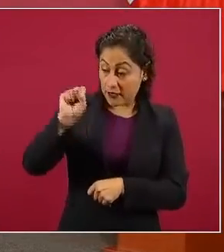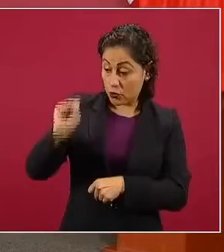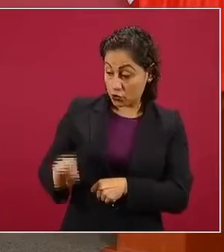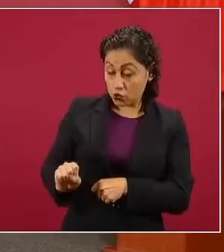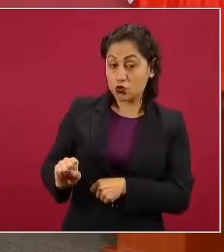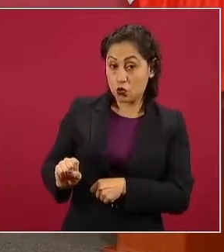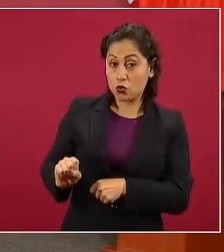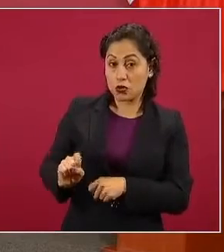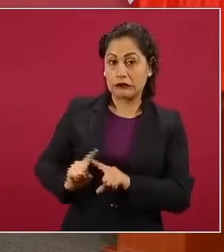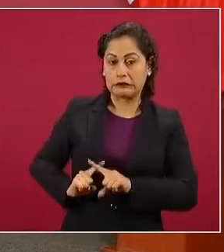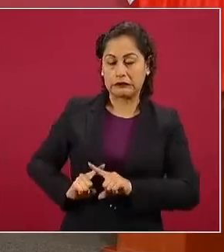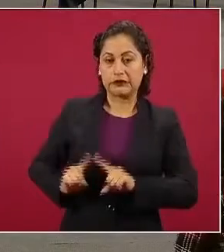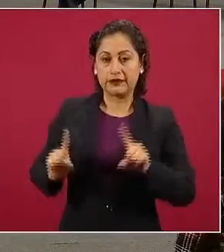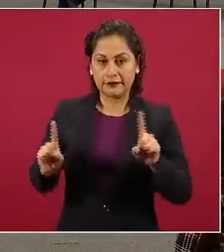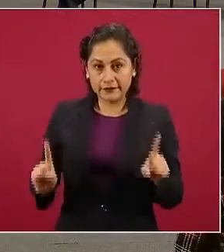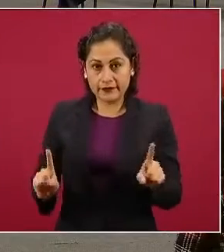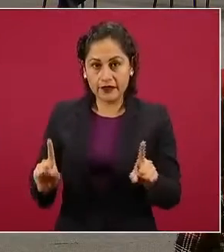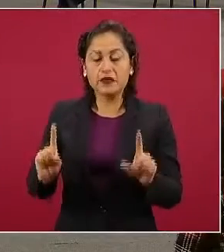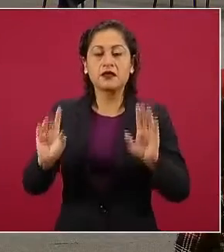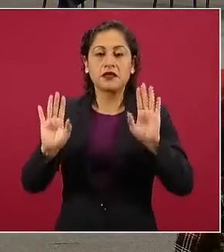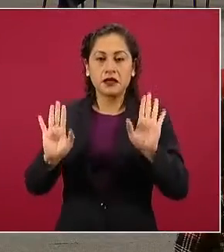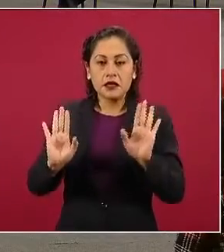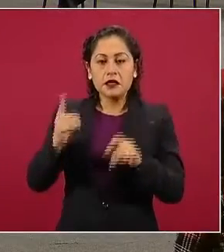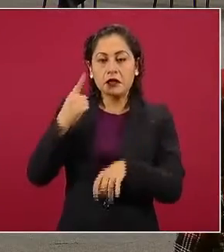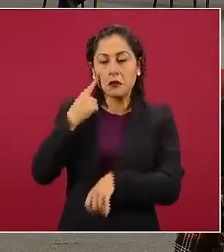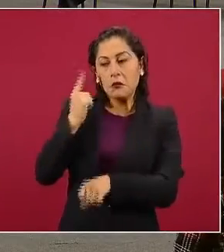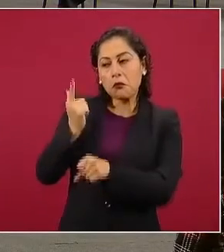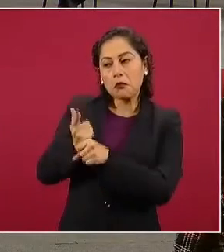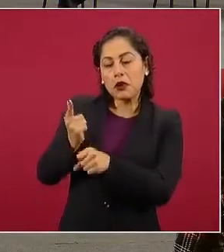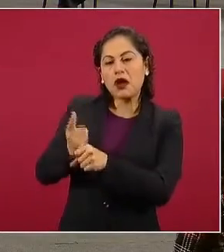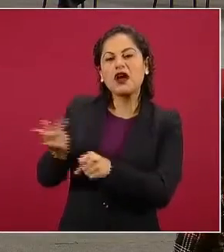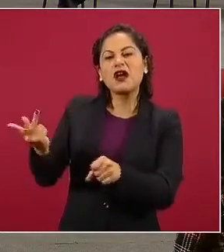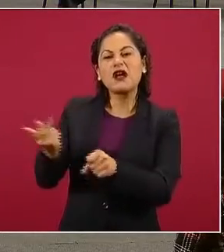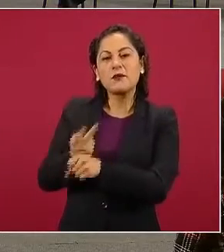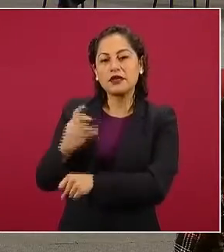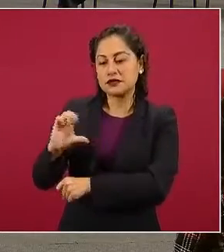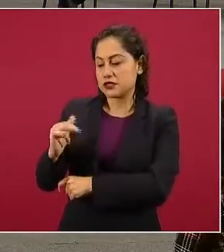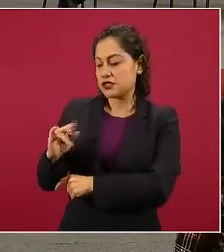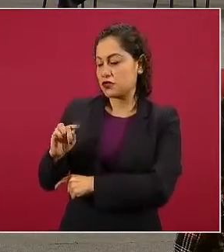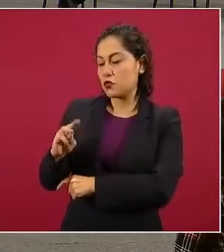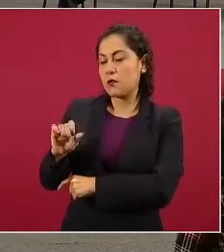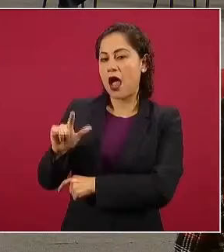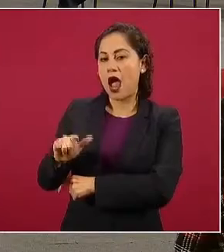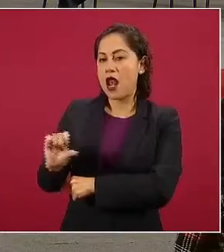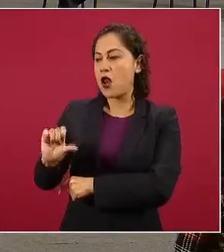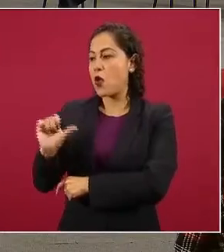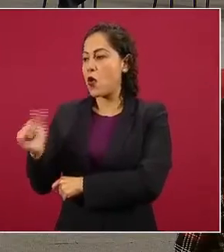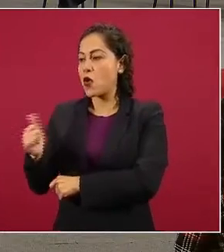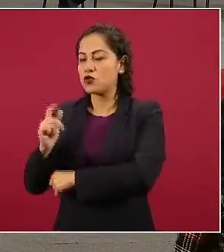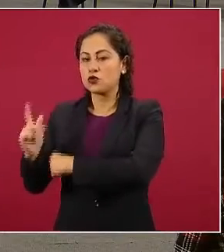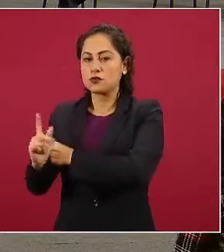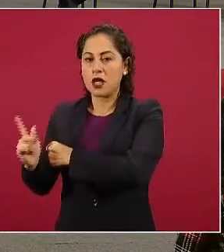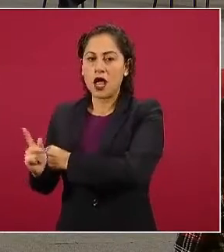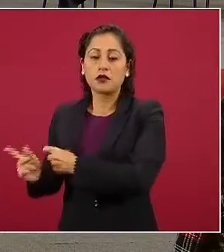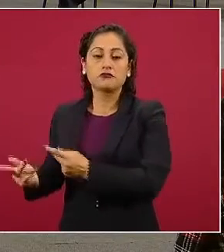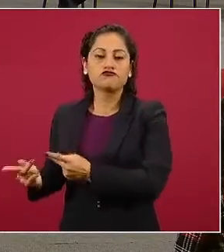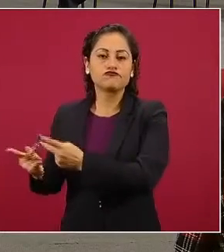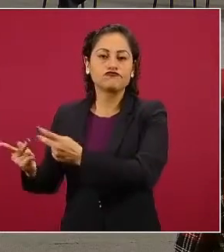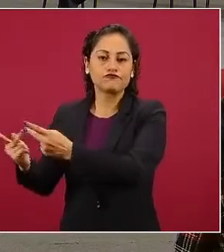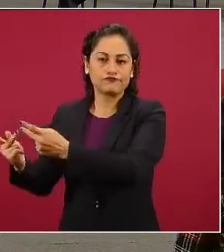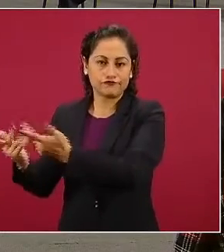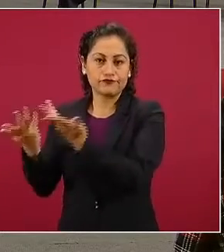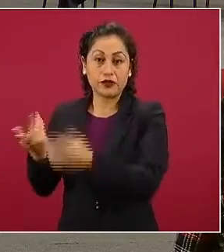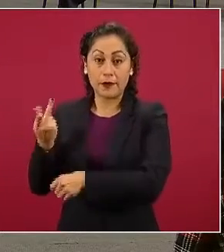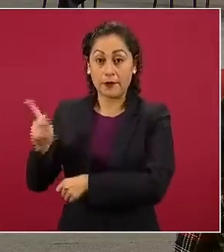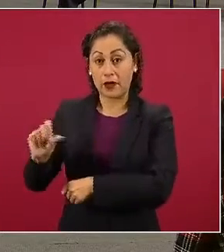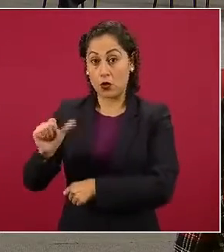caso, la misma racionalidad en el caso de Chetumal, pero ese es ligeramente distinto en el caso de los otros